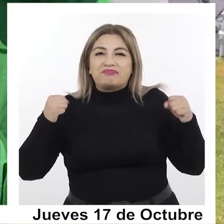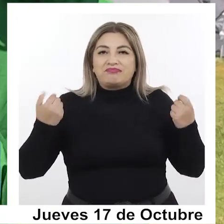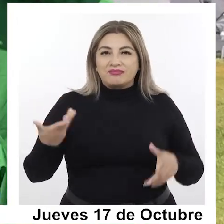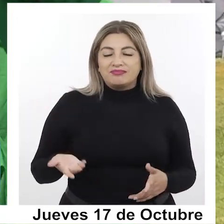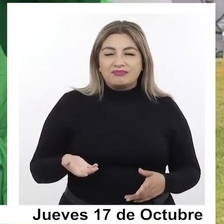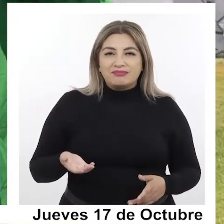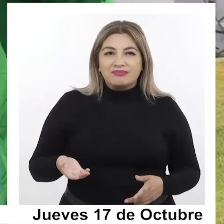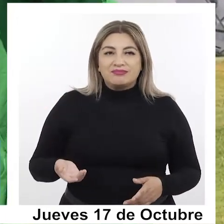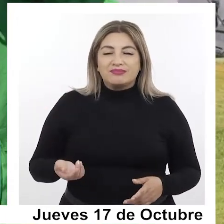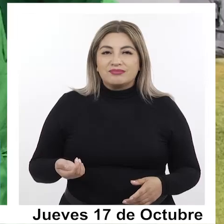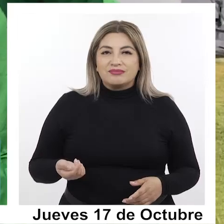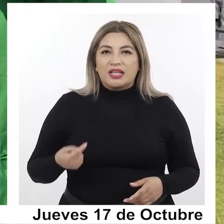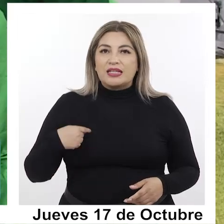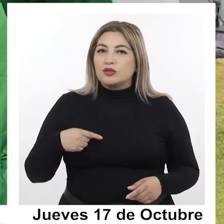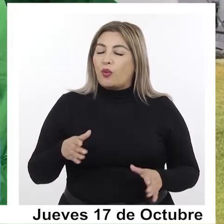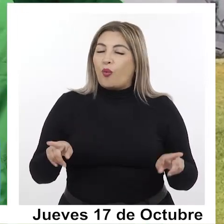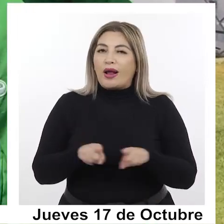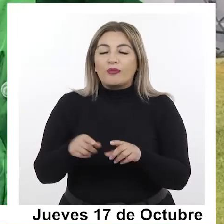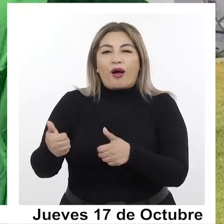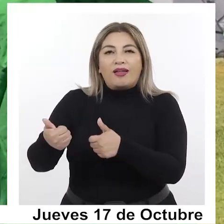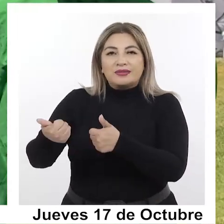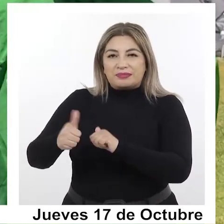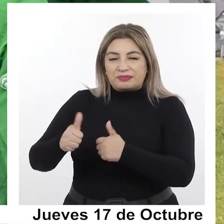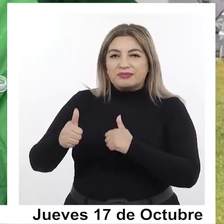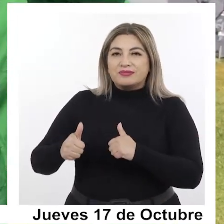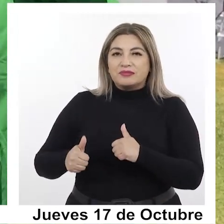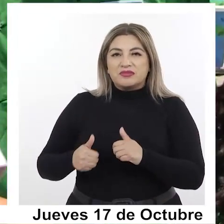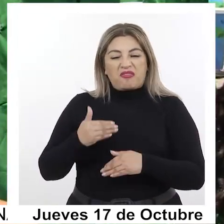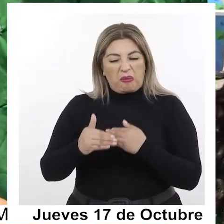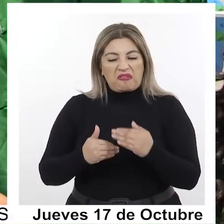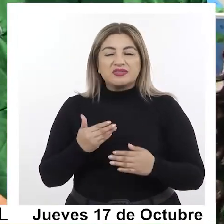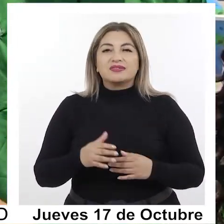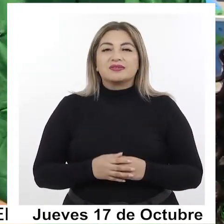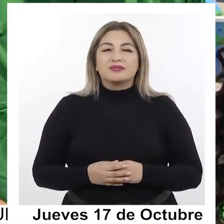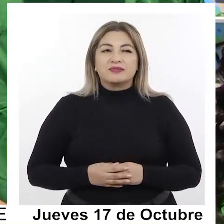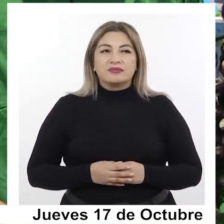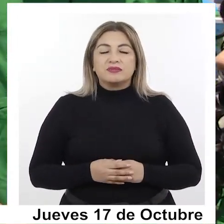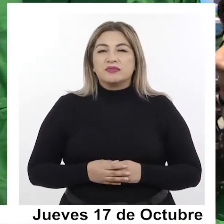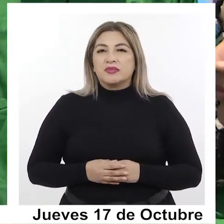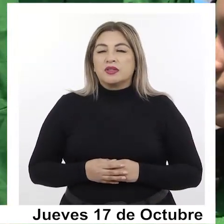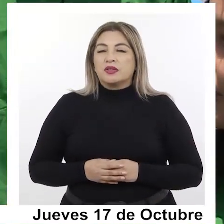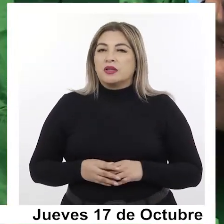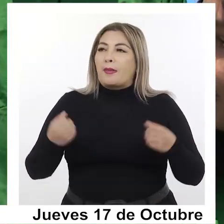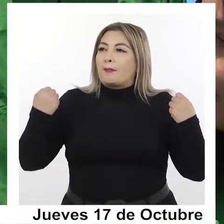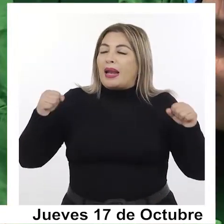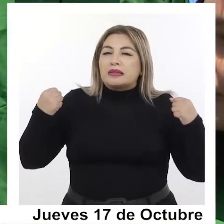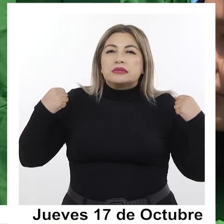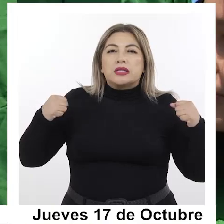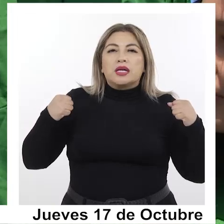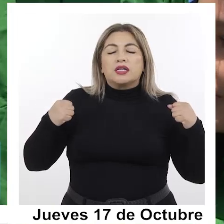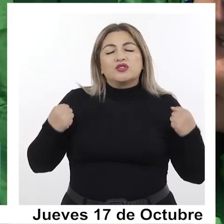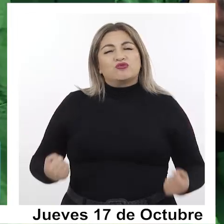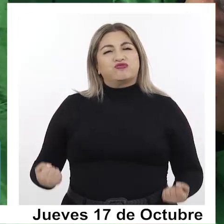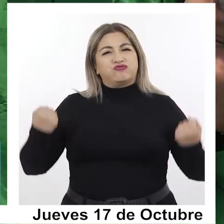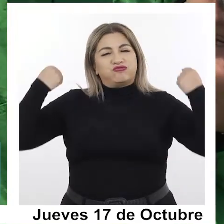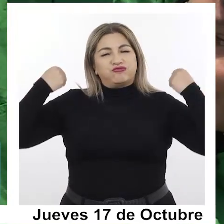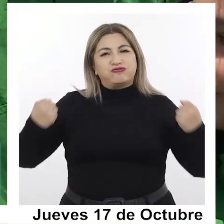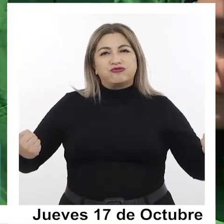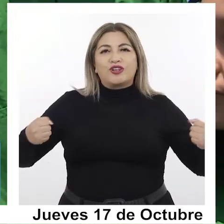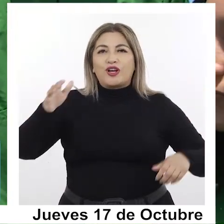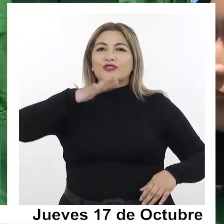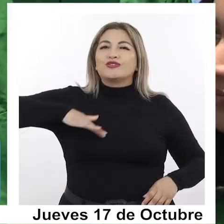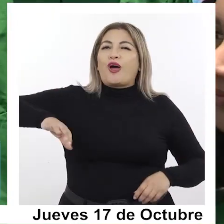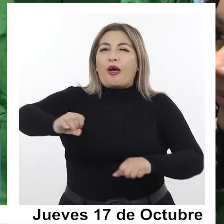esto igual va a ser un desafío, pero vamos a salir bien. Sí, en general nos estamos preparando fuerte, harto físico. Estamos todos